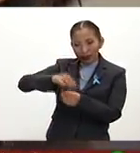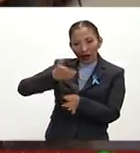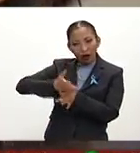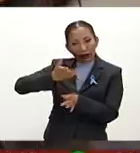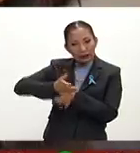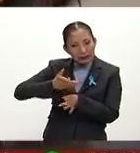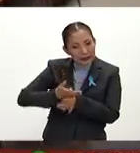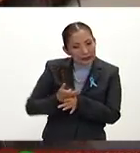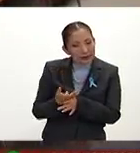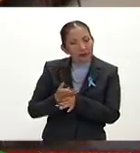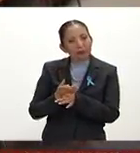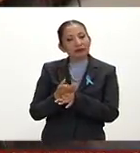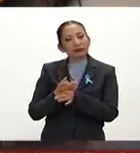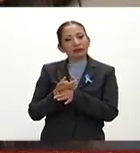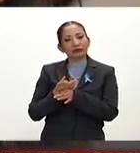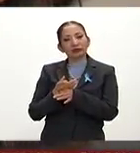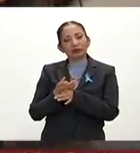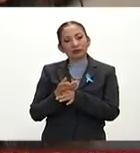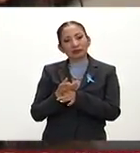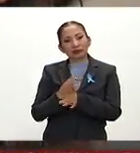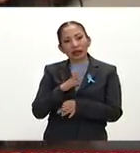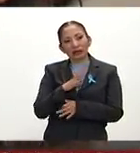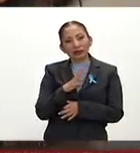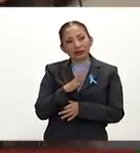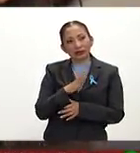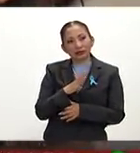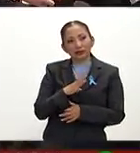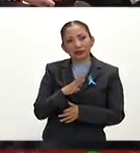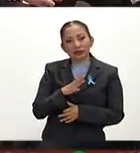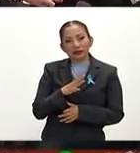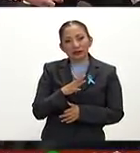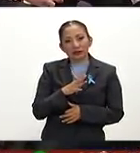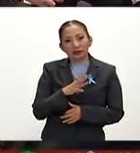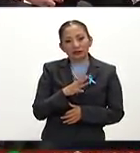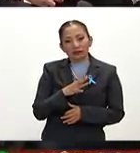ahorita hay una